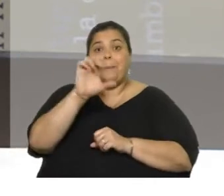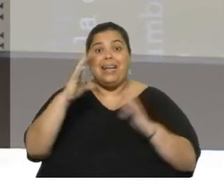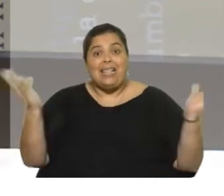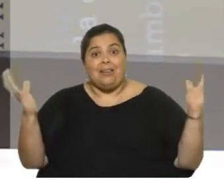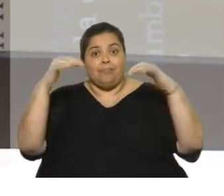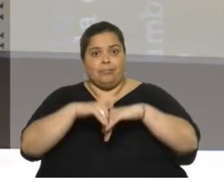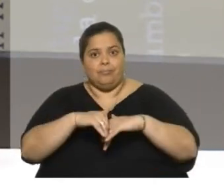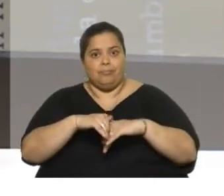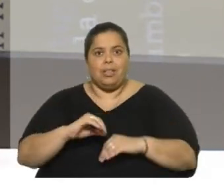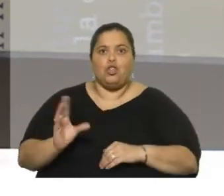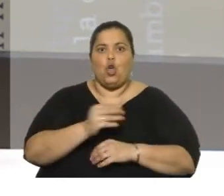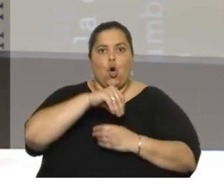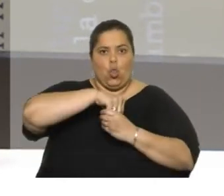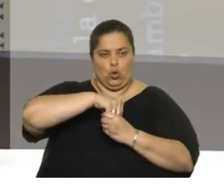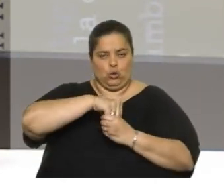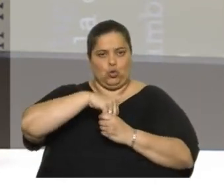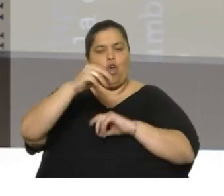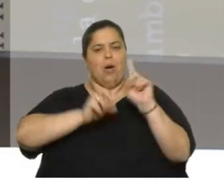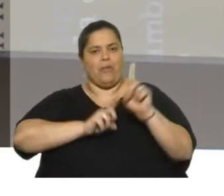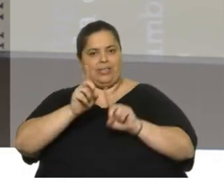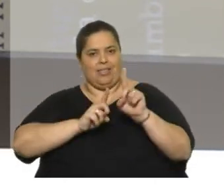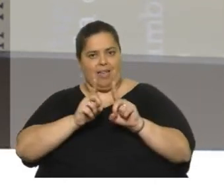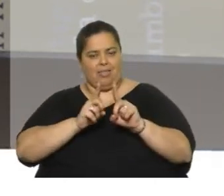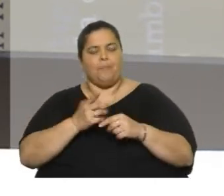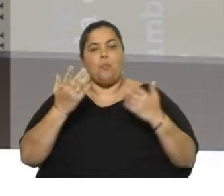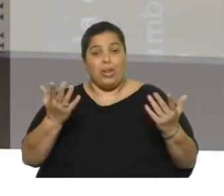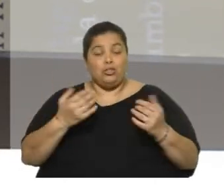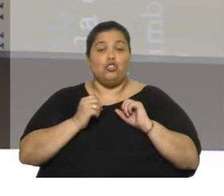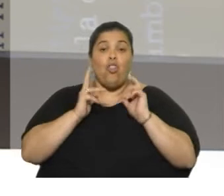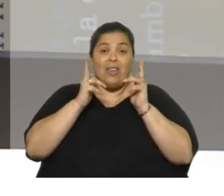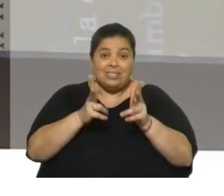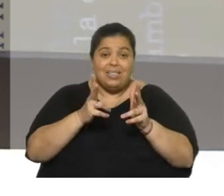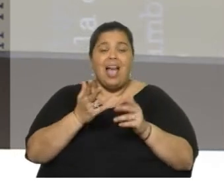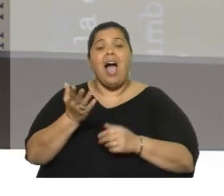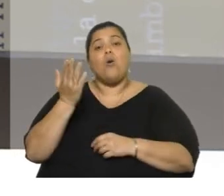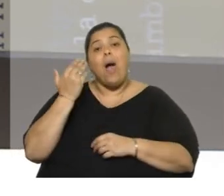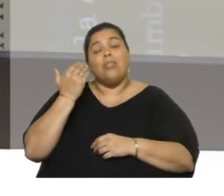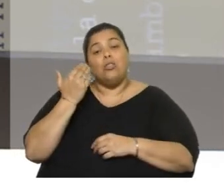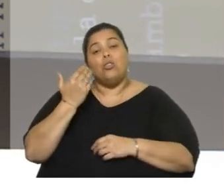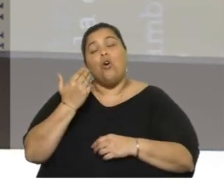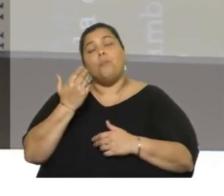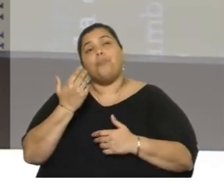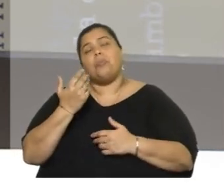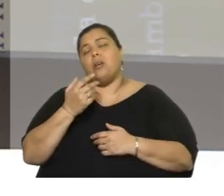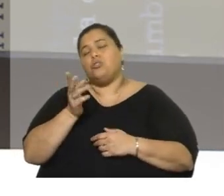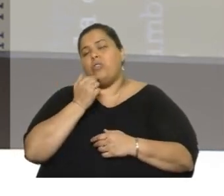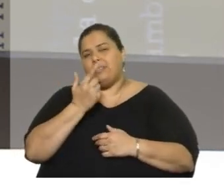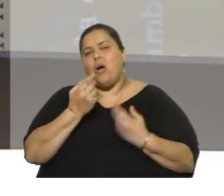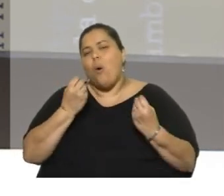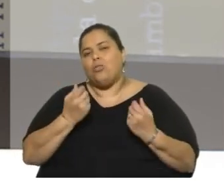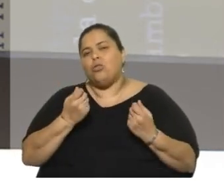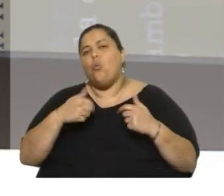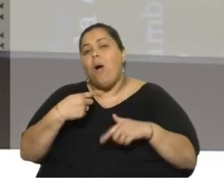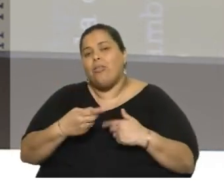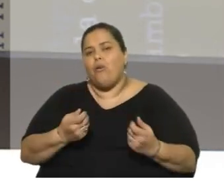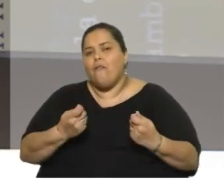ver con la universidad. Por eso yo decía, ¿cuándo la universidad se valida? Y bueno, cuando yo